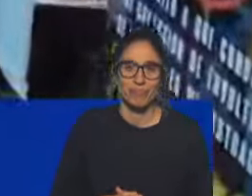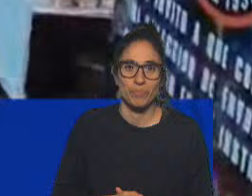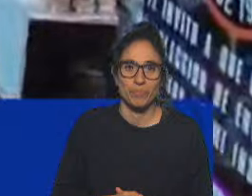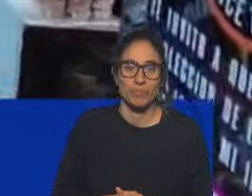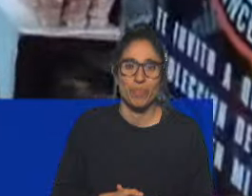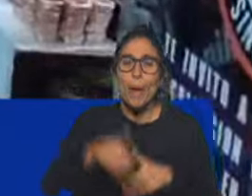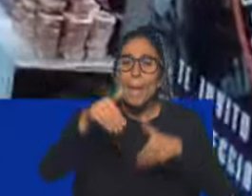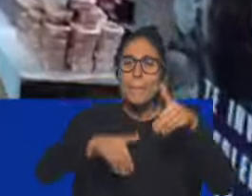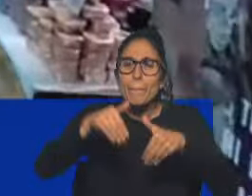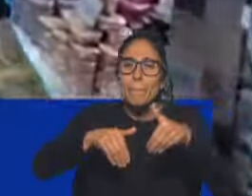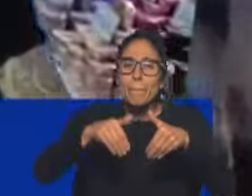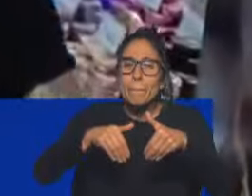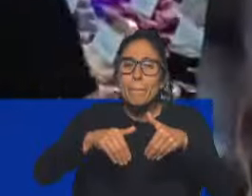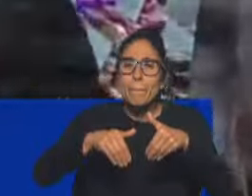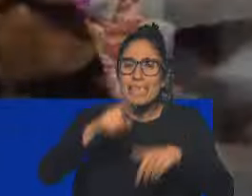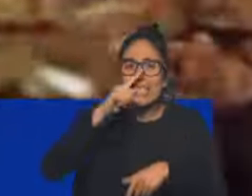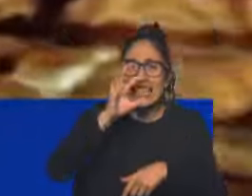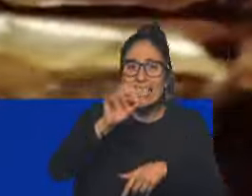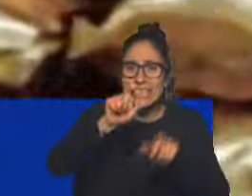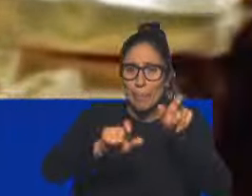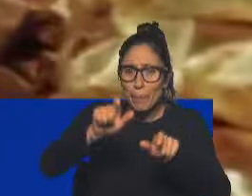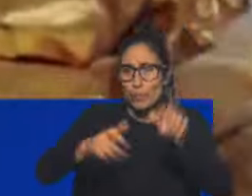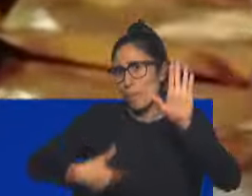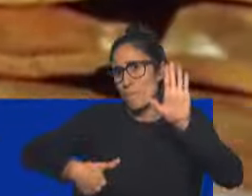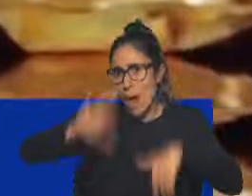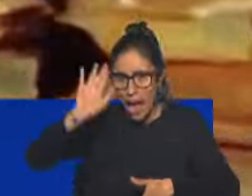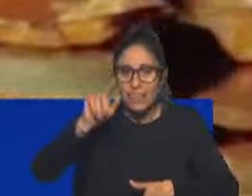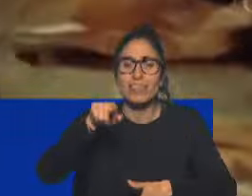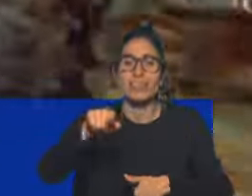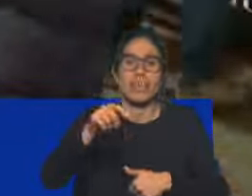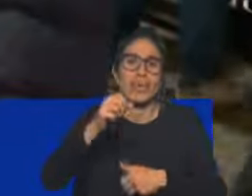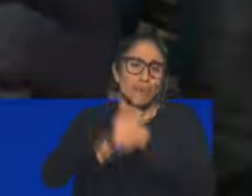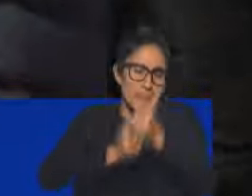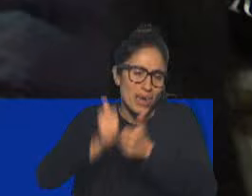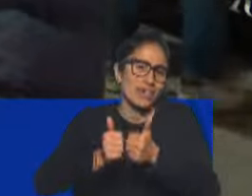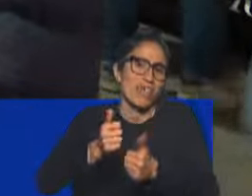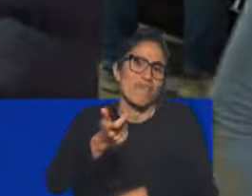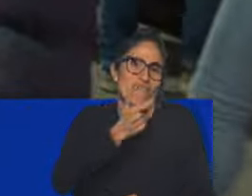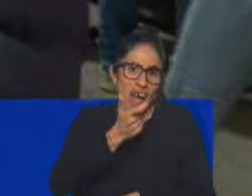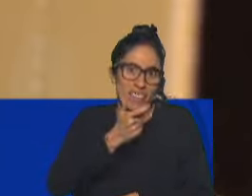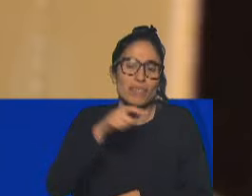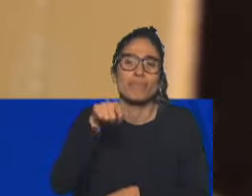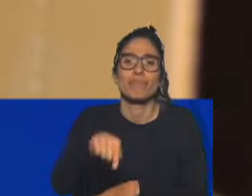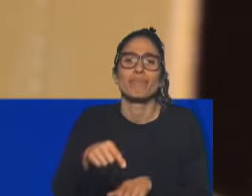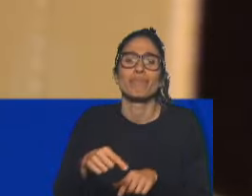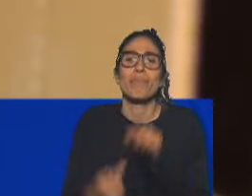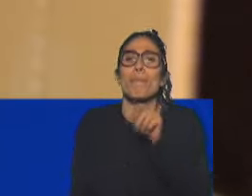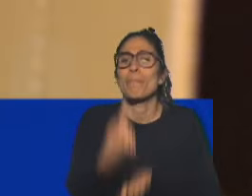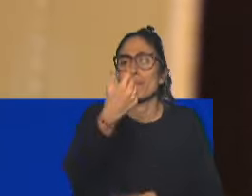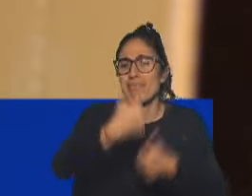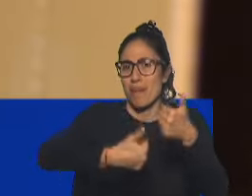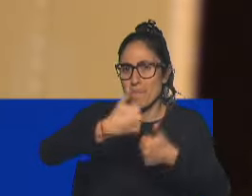Con la participación de más de 70 productores alfajoreros de todo el país, llegó a Avellaneda el primer campeonato argentino del